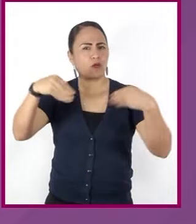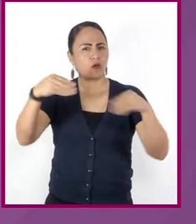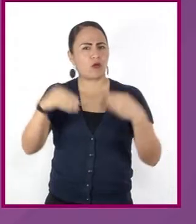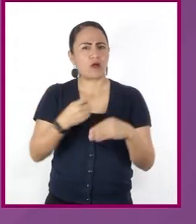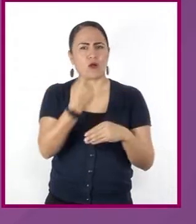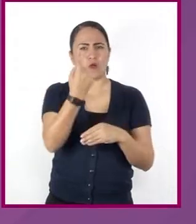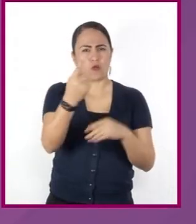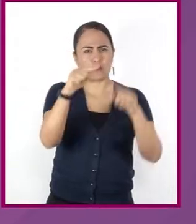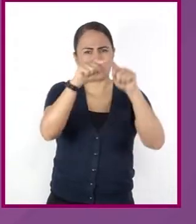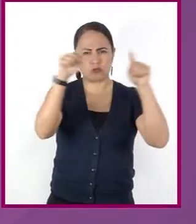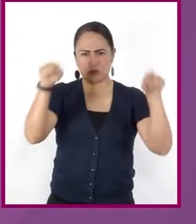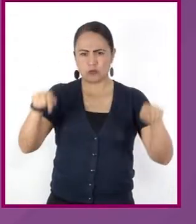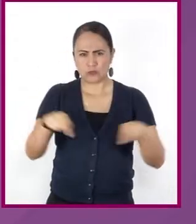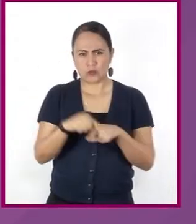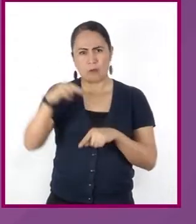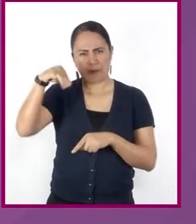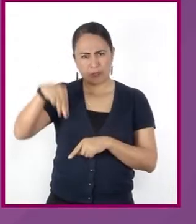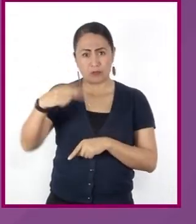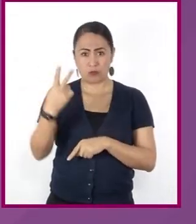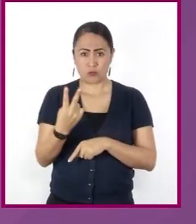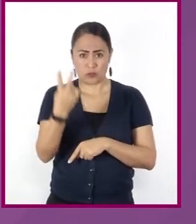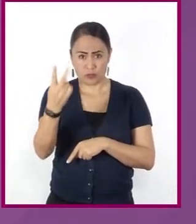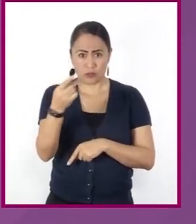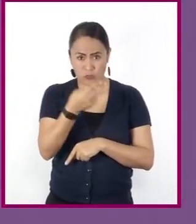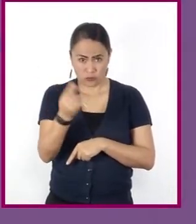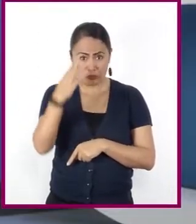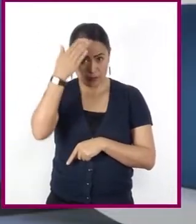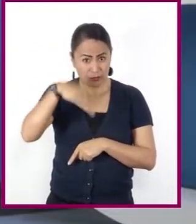1 metro cuadrado. ¿Conocían ese dato?